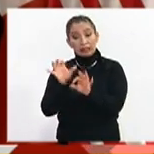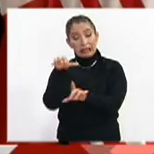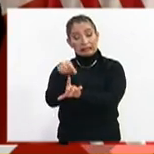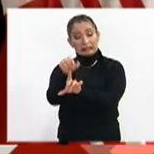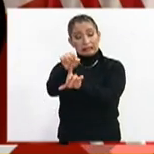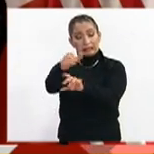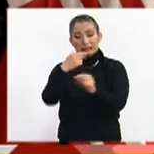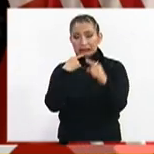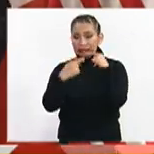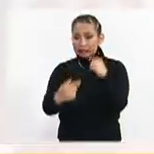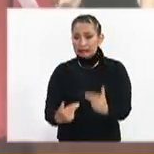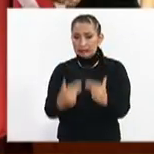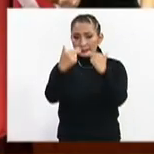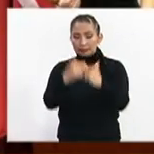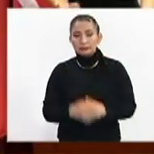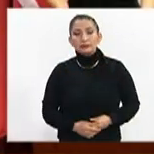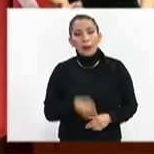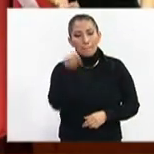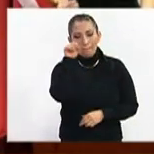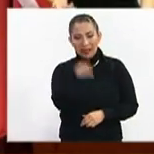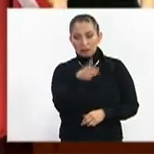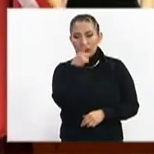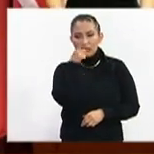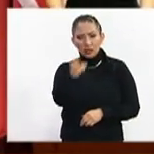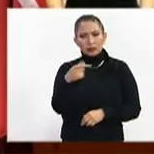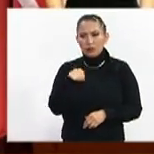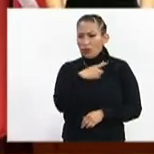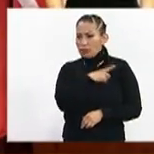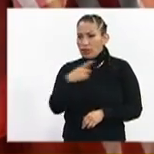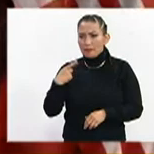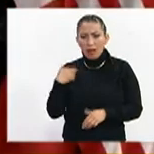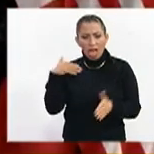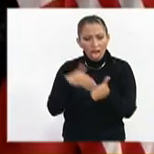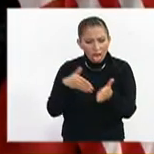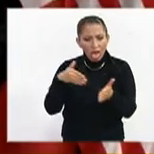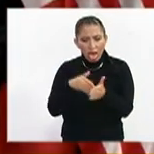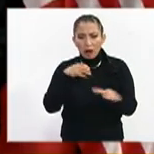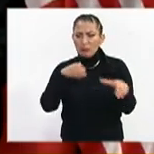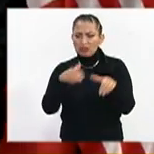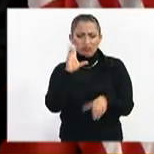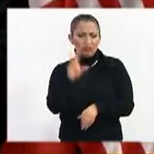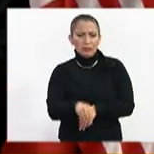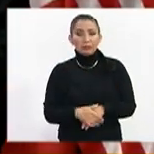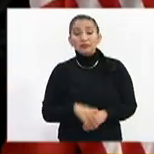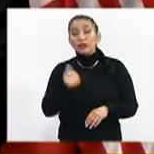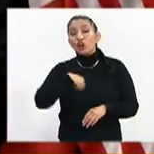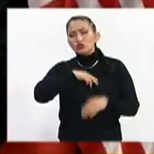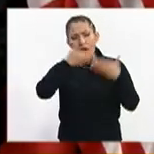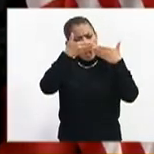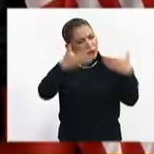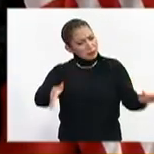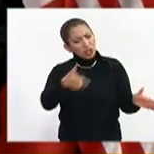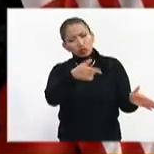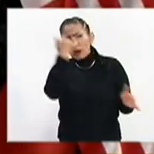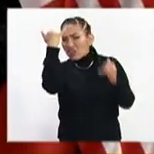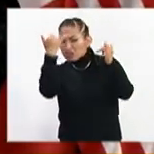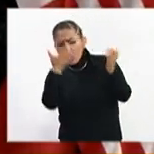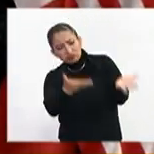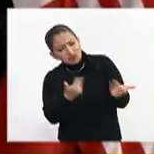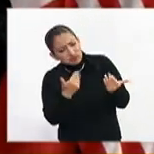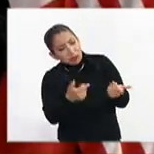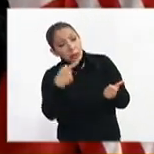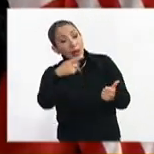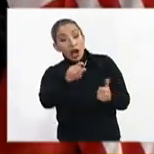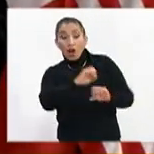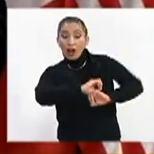logros en las negociaciones. Asimismo, reiteró que no debe haber trabas para el comercio. Estaremos abiertos a nuevas ideas, pero